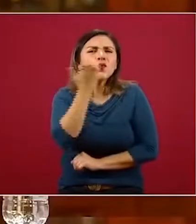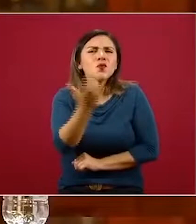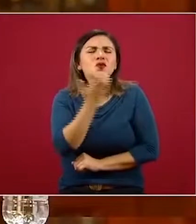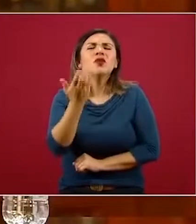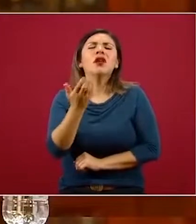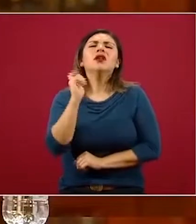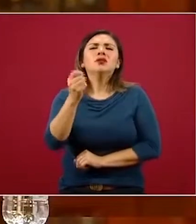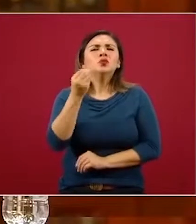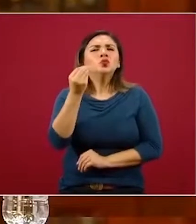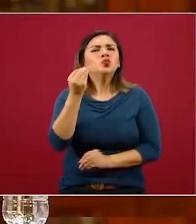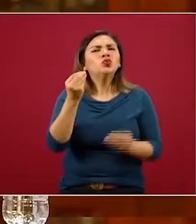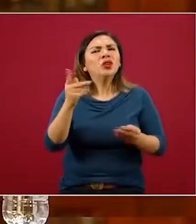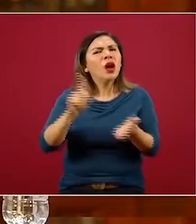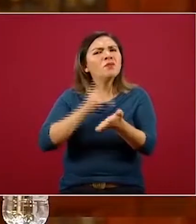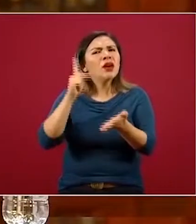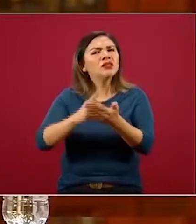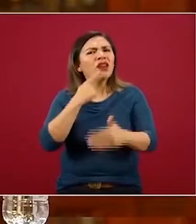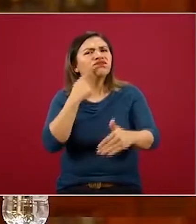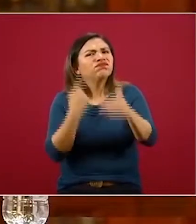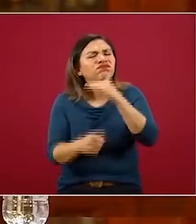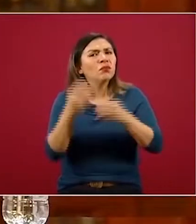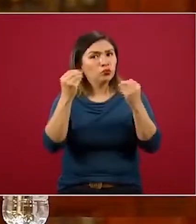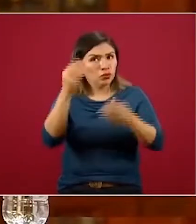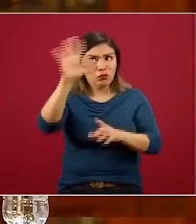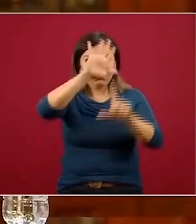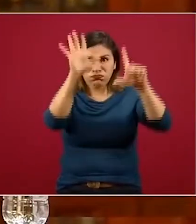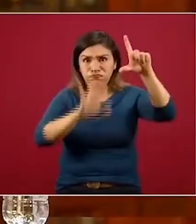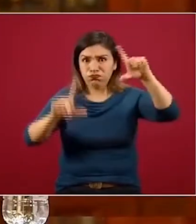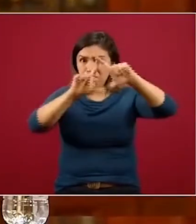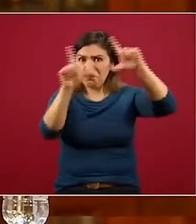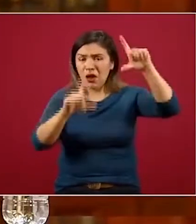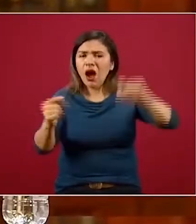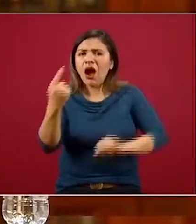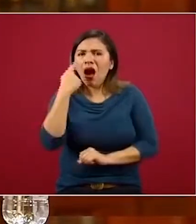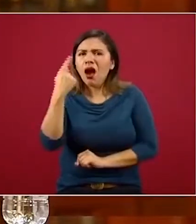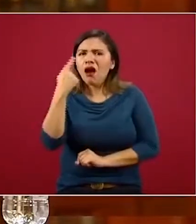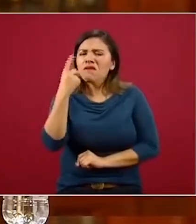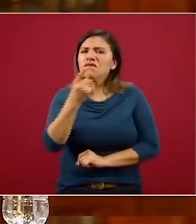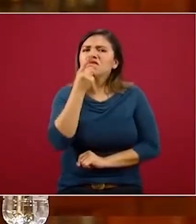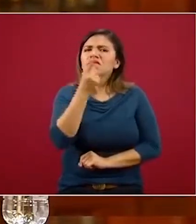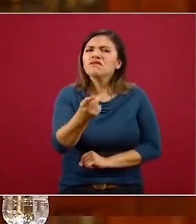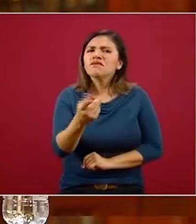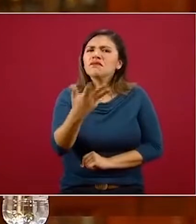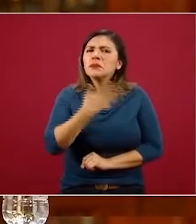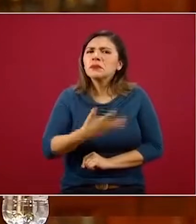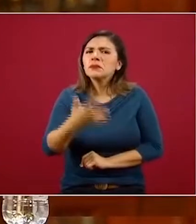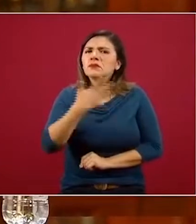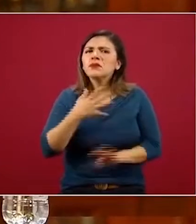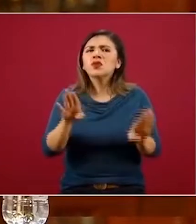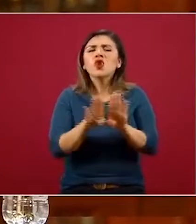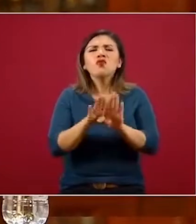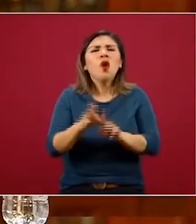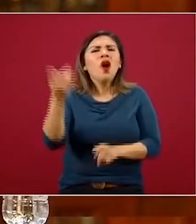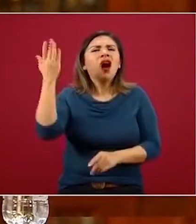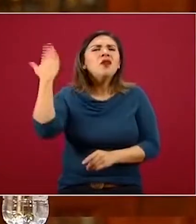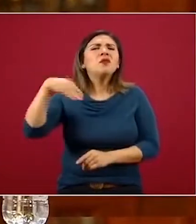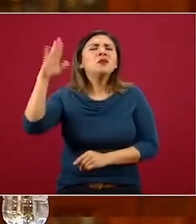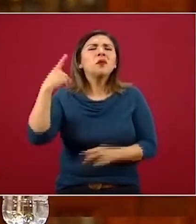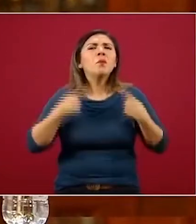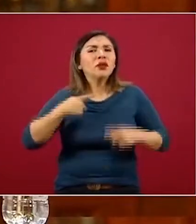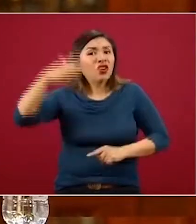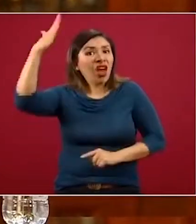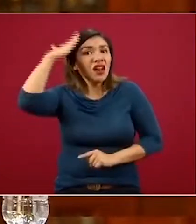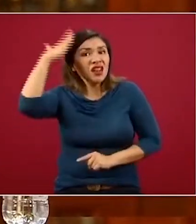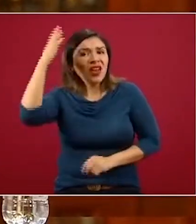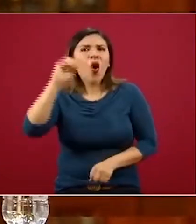denunciado en gran cantidad en todo el país que ha habido los viejos líderes o los líderes actuales